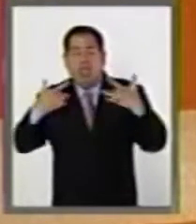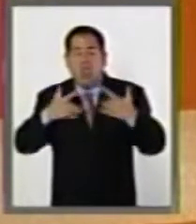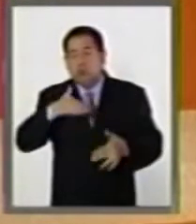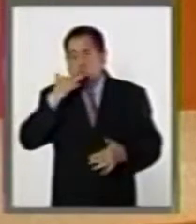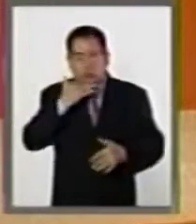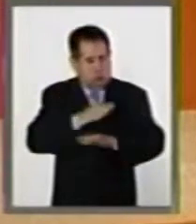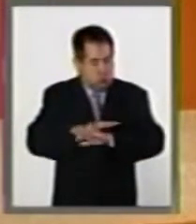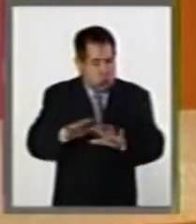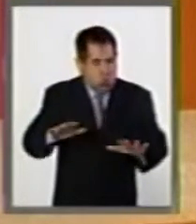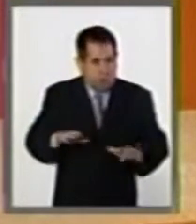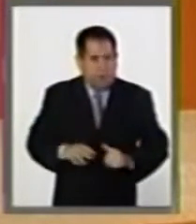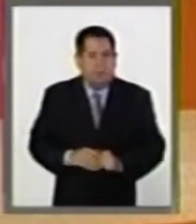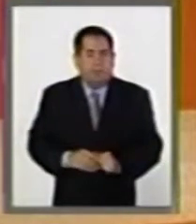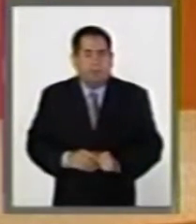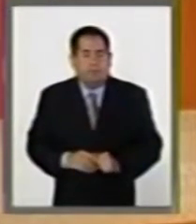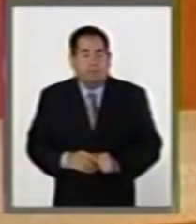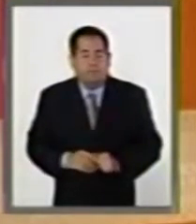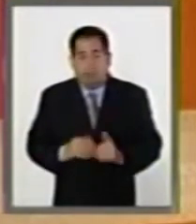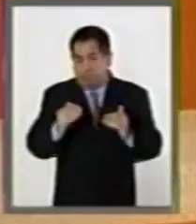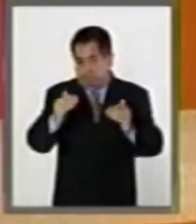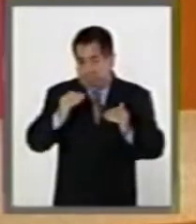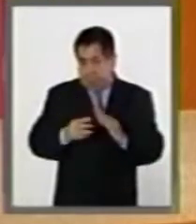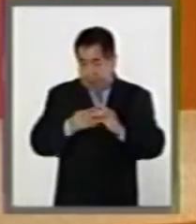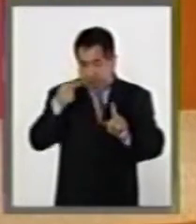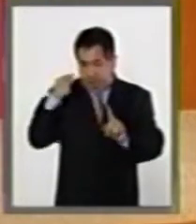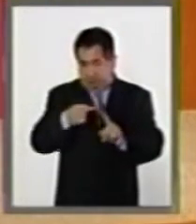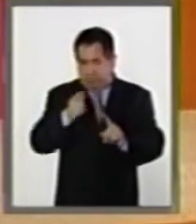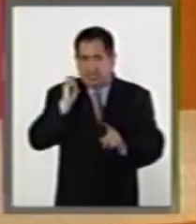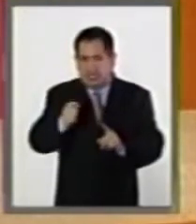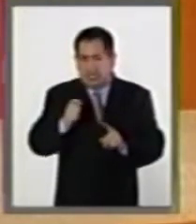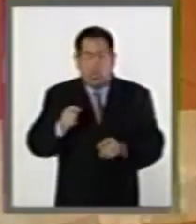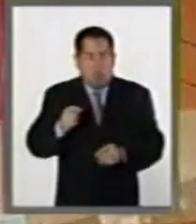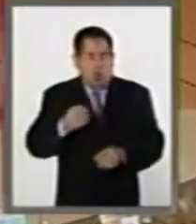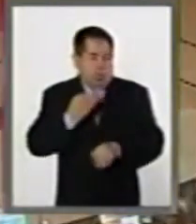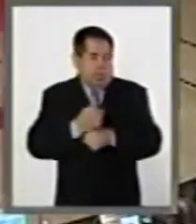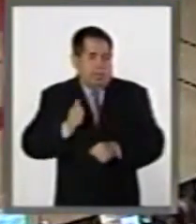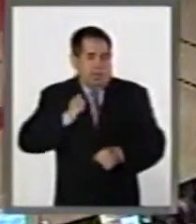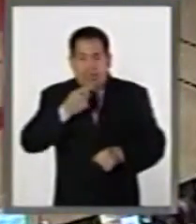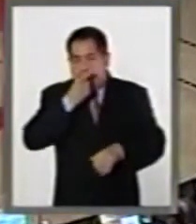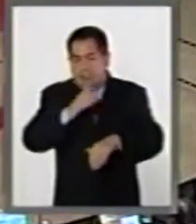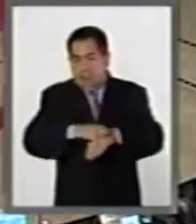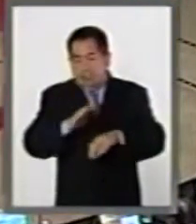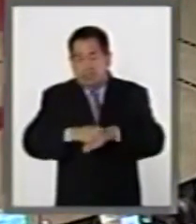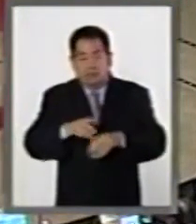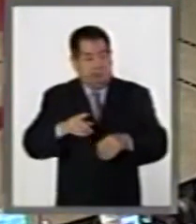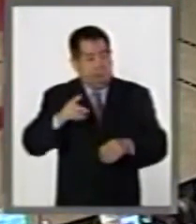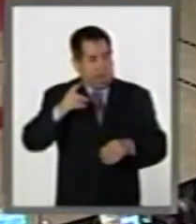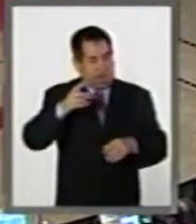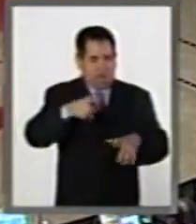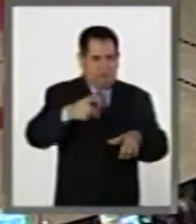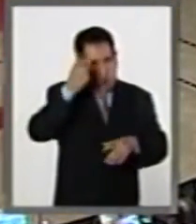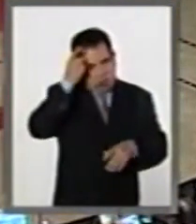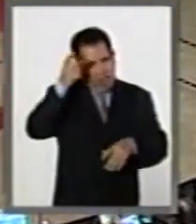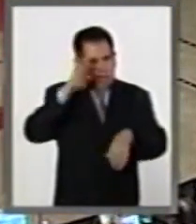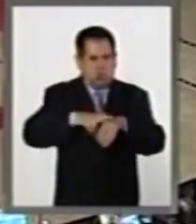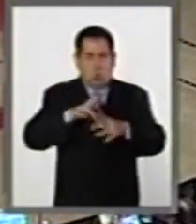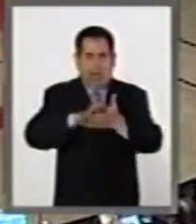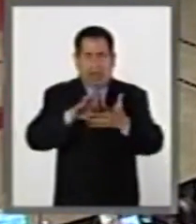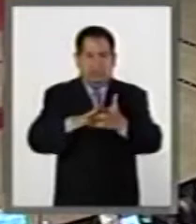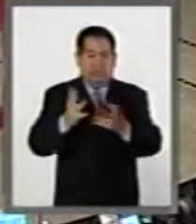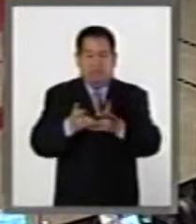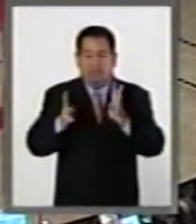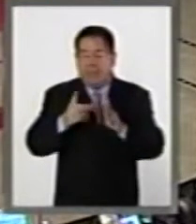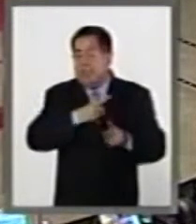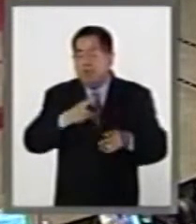acostumbrados a operar. Al respecto, es oportuno destacar que la autoridad penitenciaria estará obligada a mantener